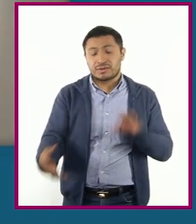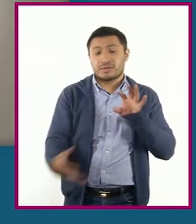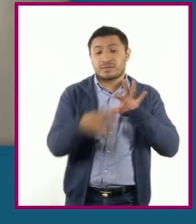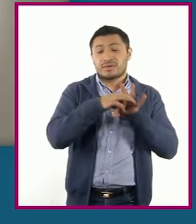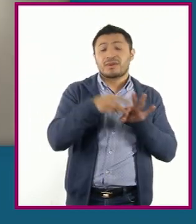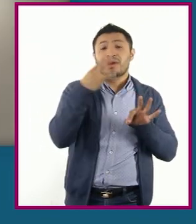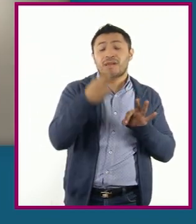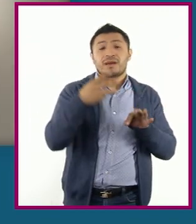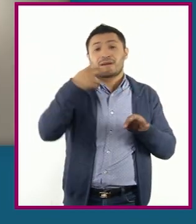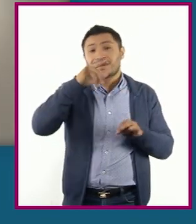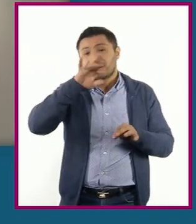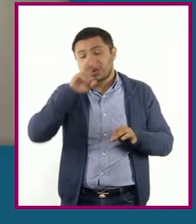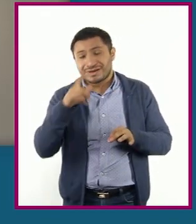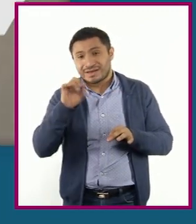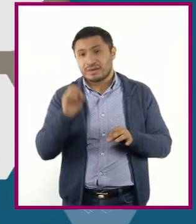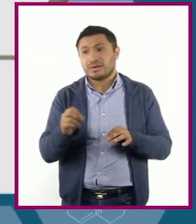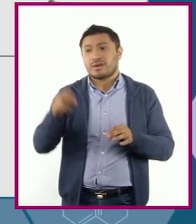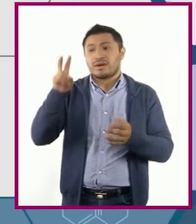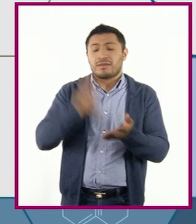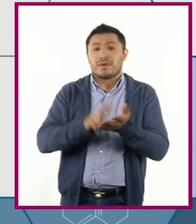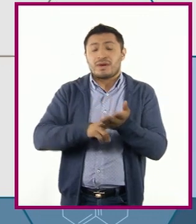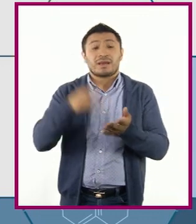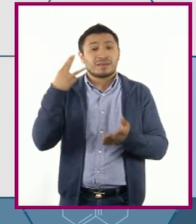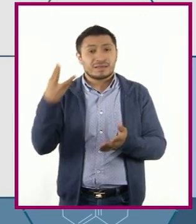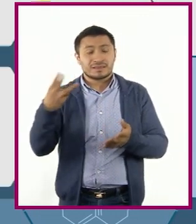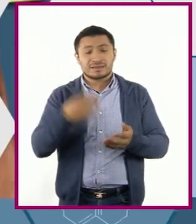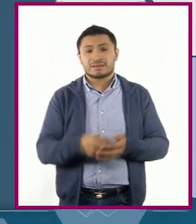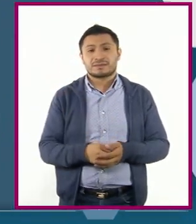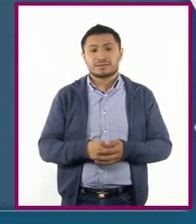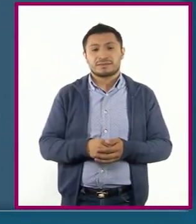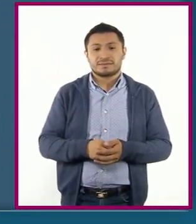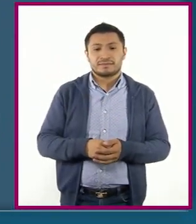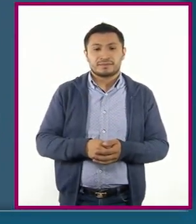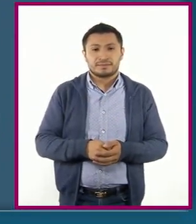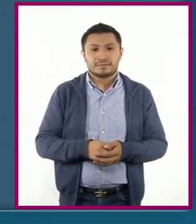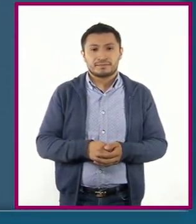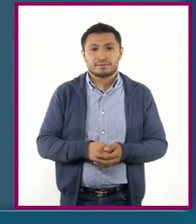de hidrógeno y su valencia es 3.